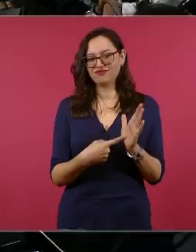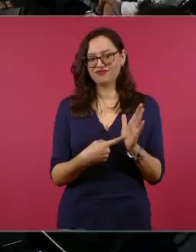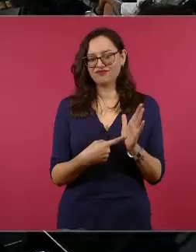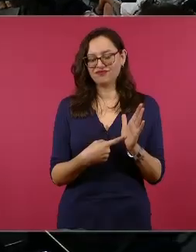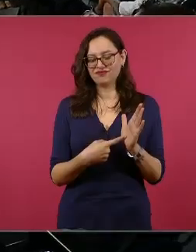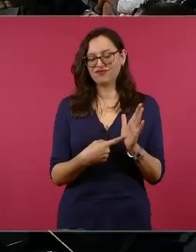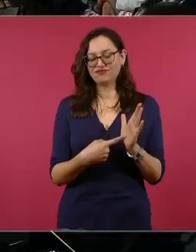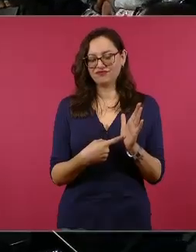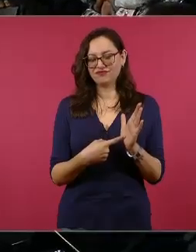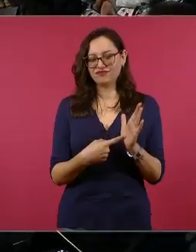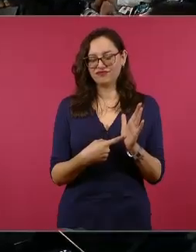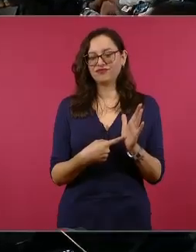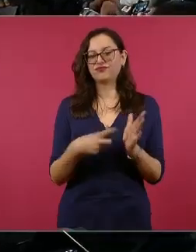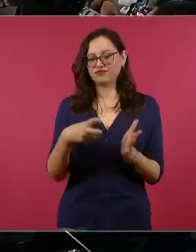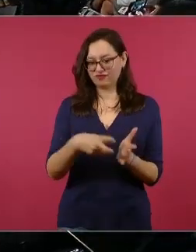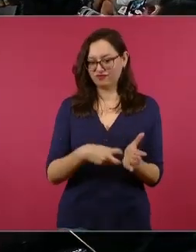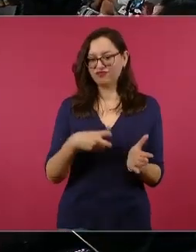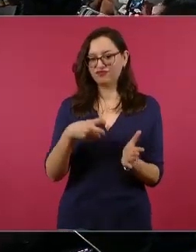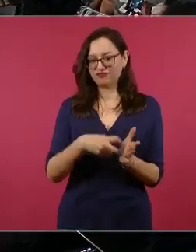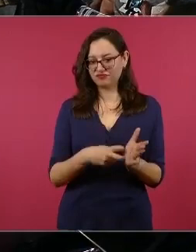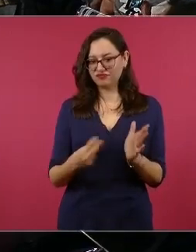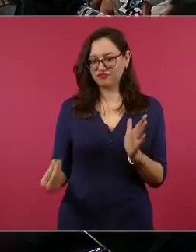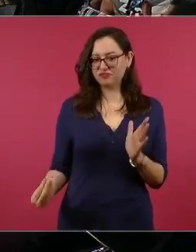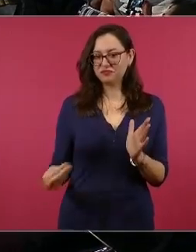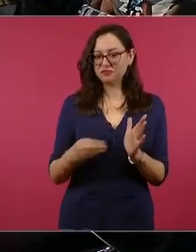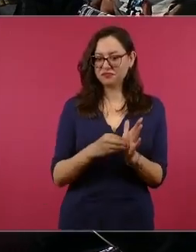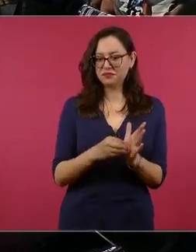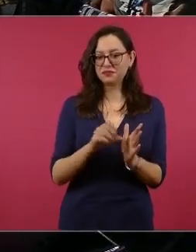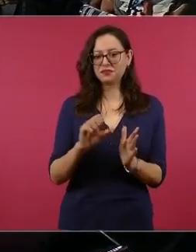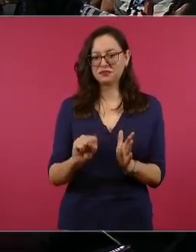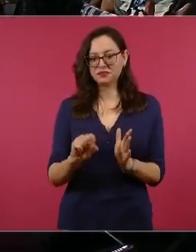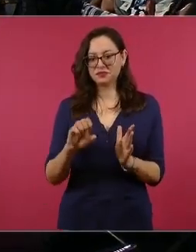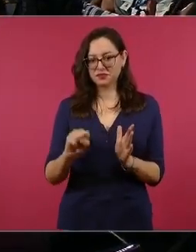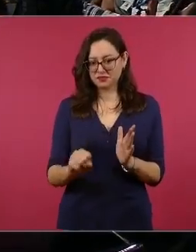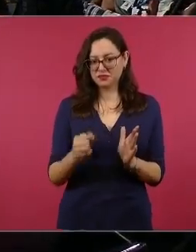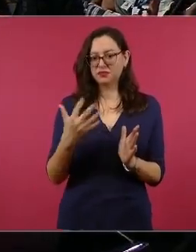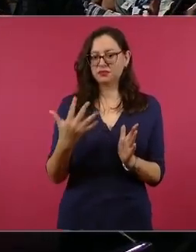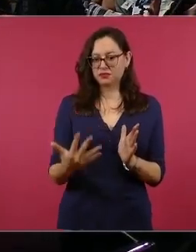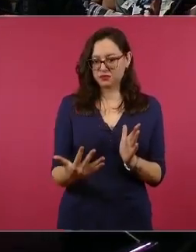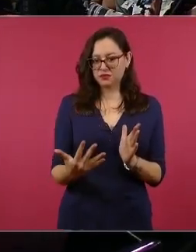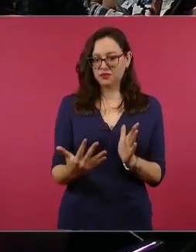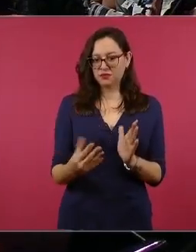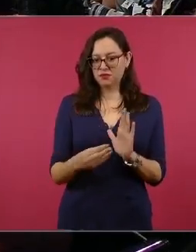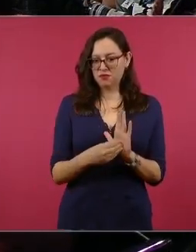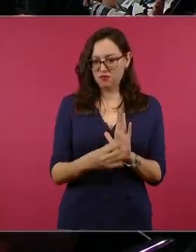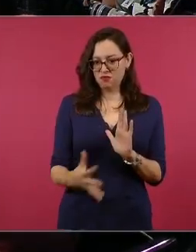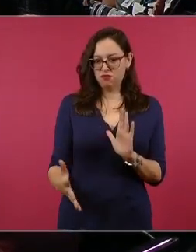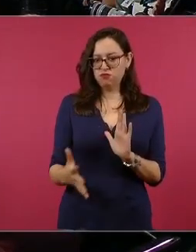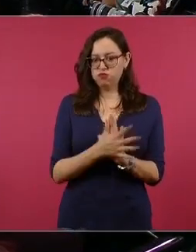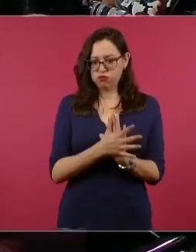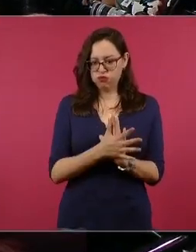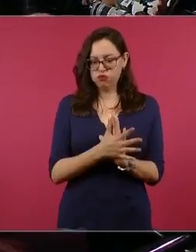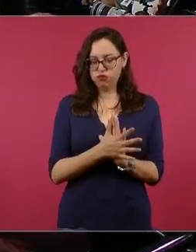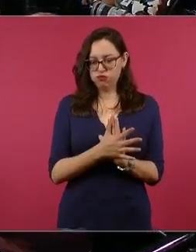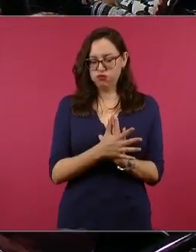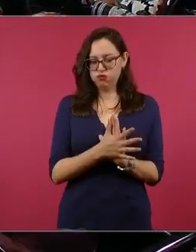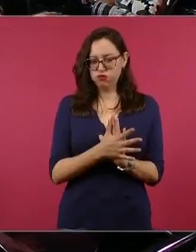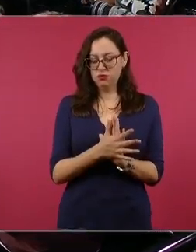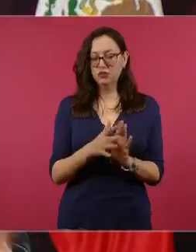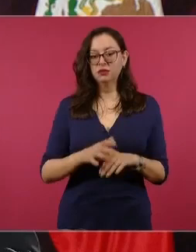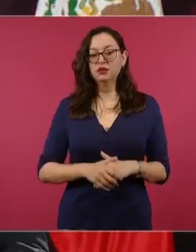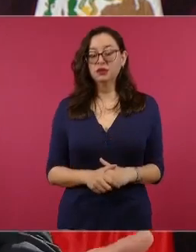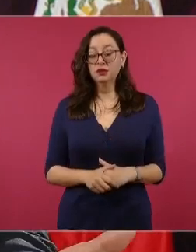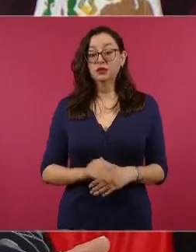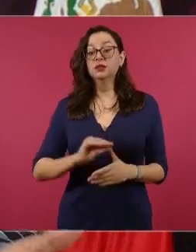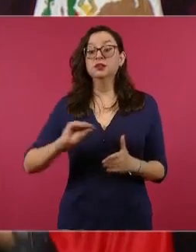como 68 años. Entonces se va a corregir, es decir, se va a modificar para que sea 65